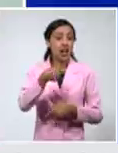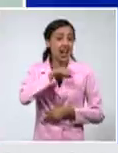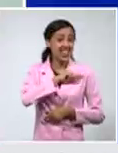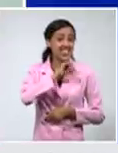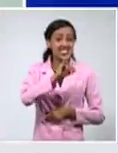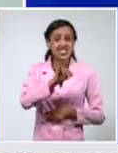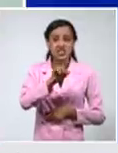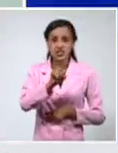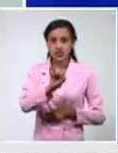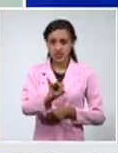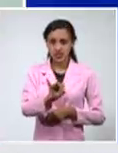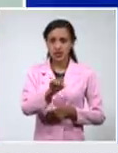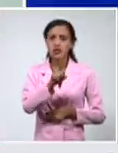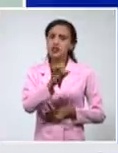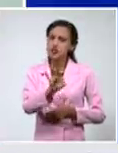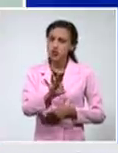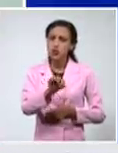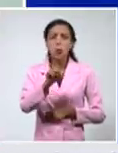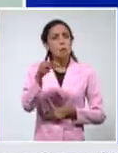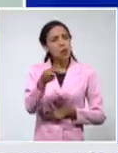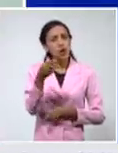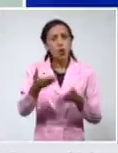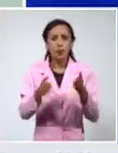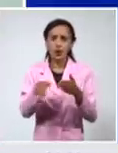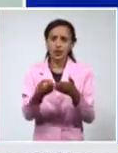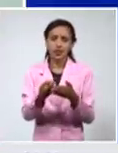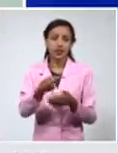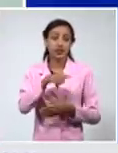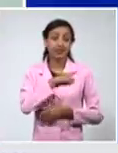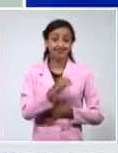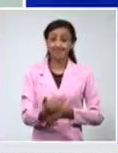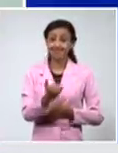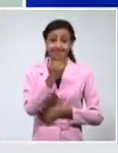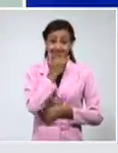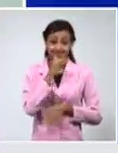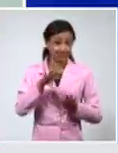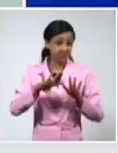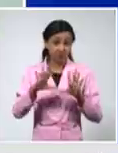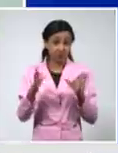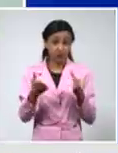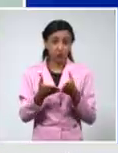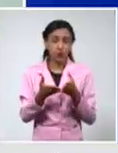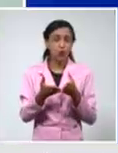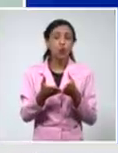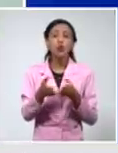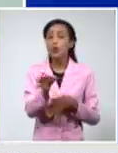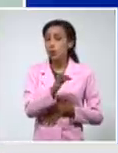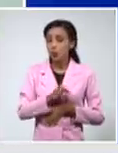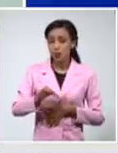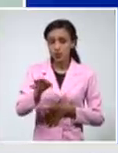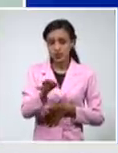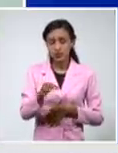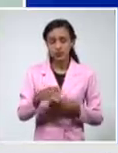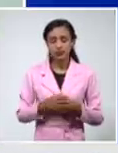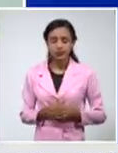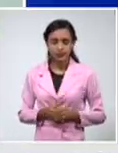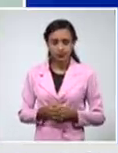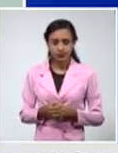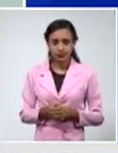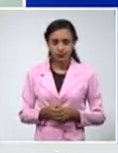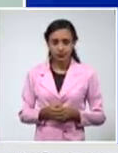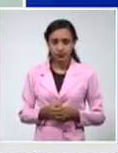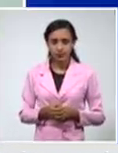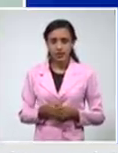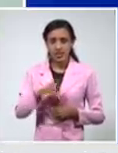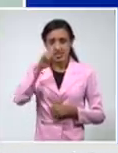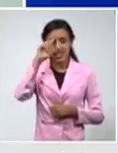menos que el día anterior, y con una afectación que tuvo casos ayer de todos sus municipios. San José de las